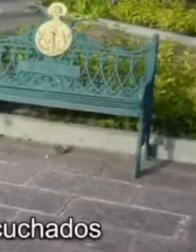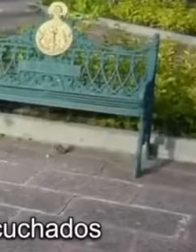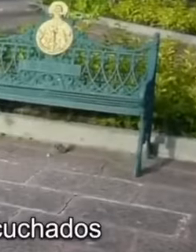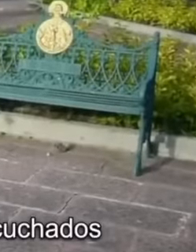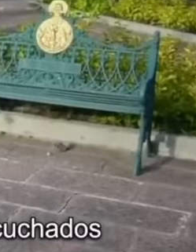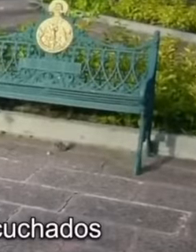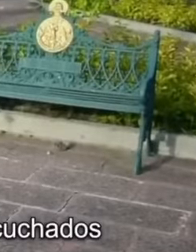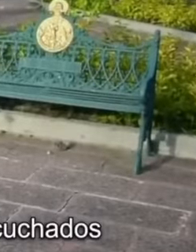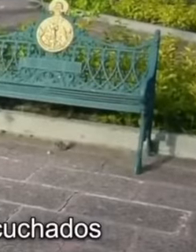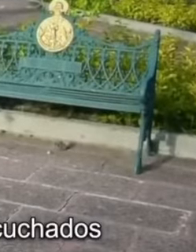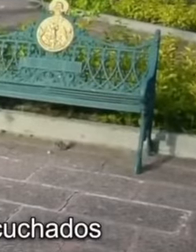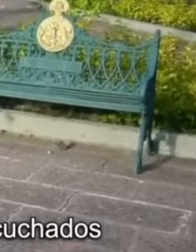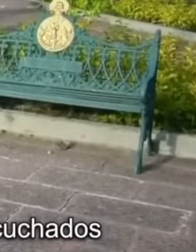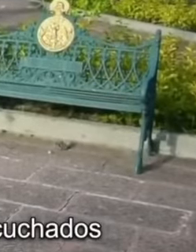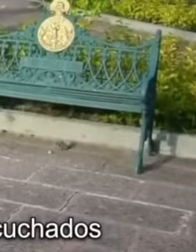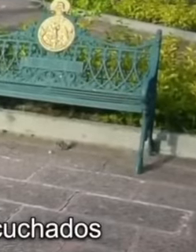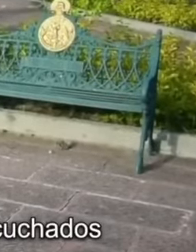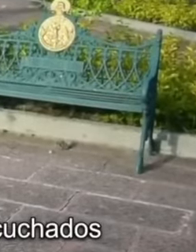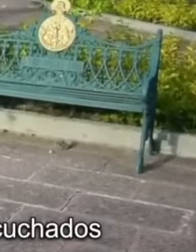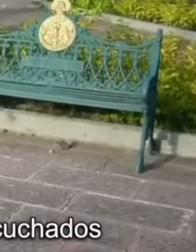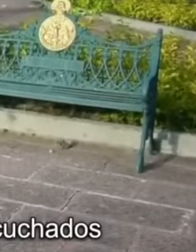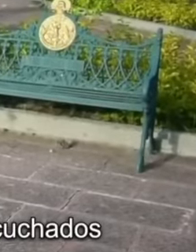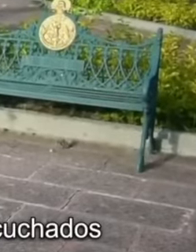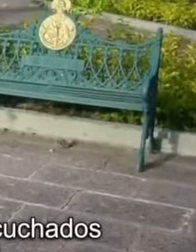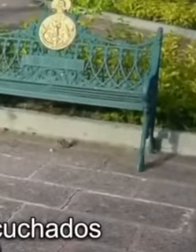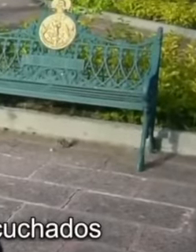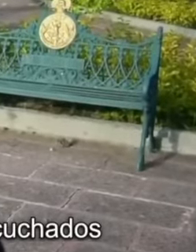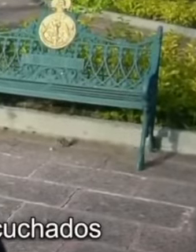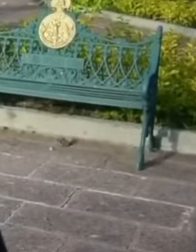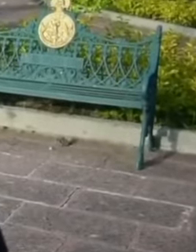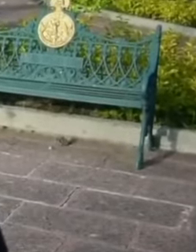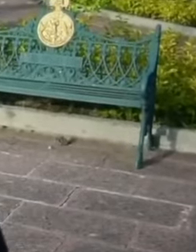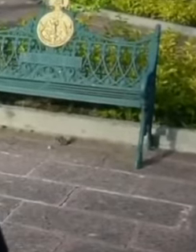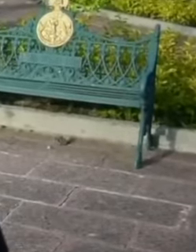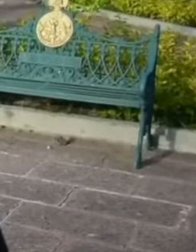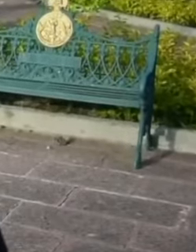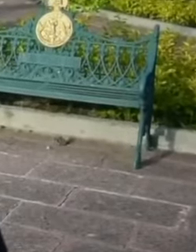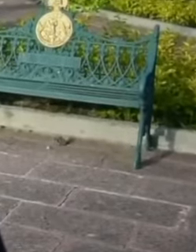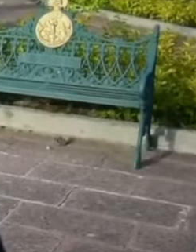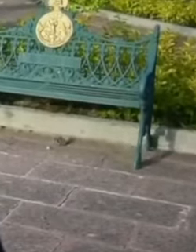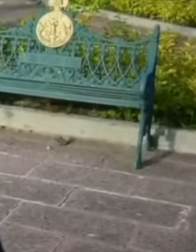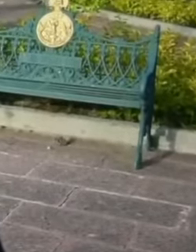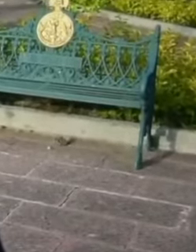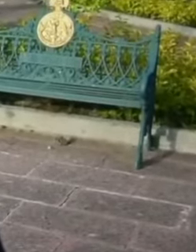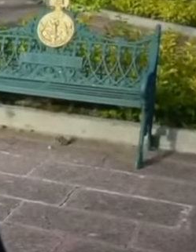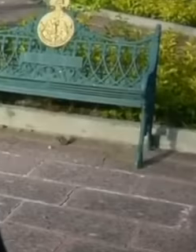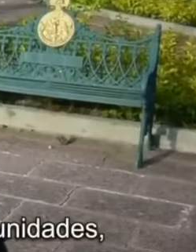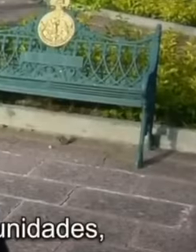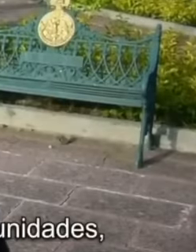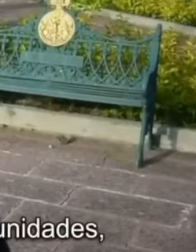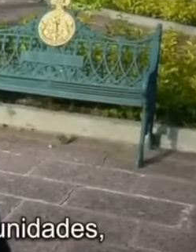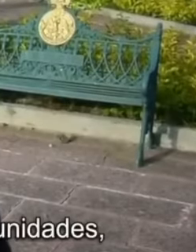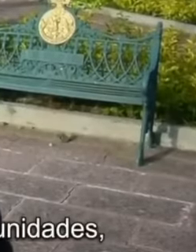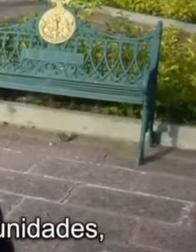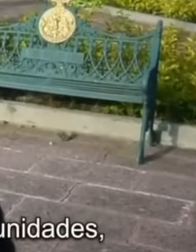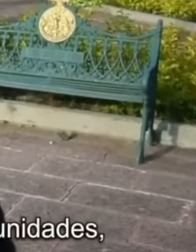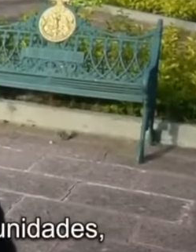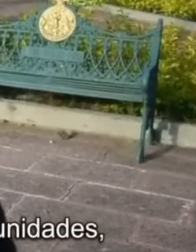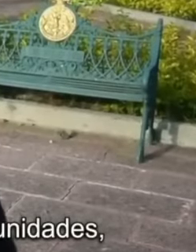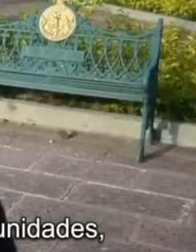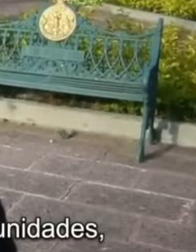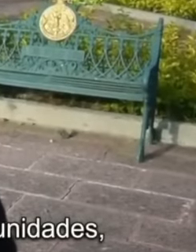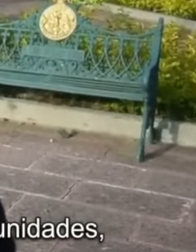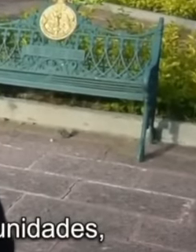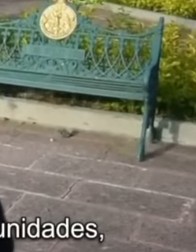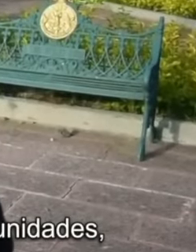Gracias, señor presidente, por apoyarnos, por ser escuchados para que esta lucha se llevara a cabo. Gracias a